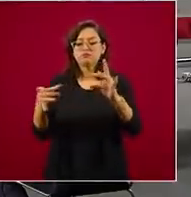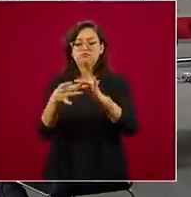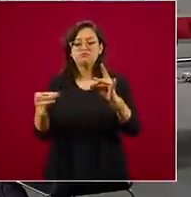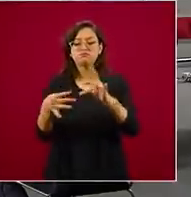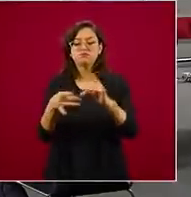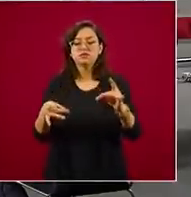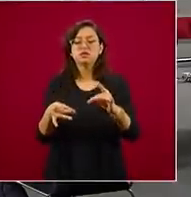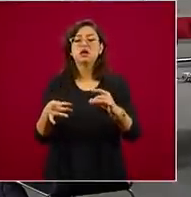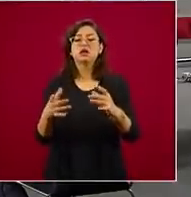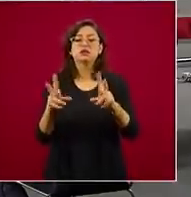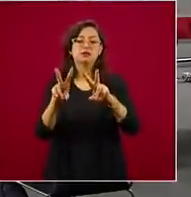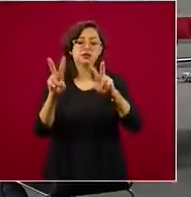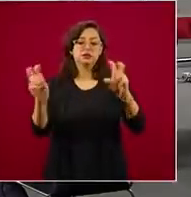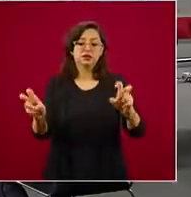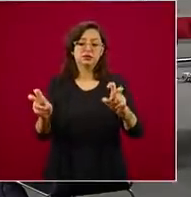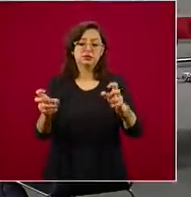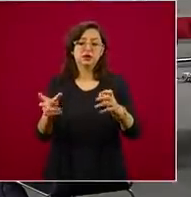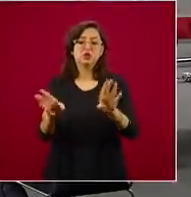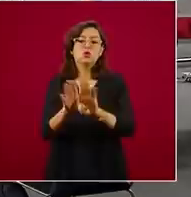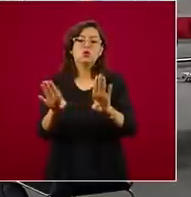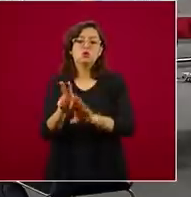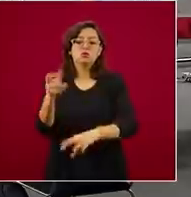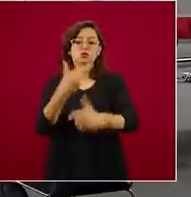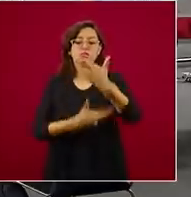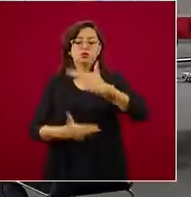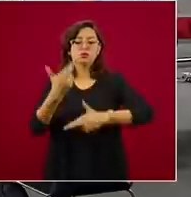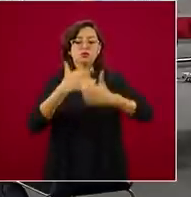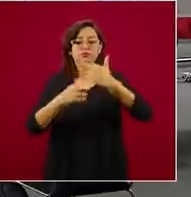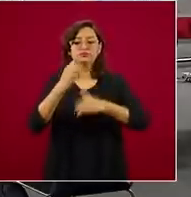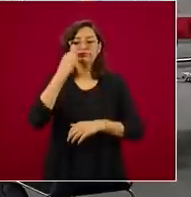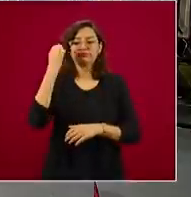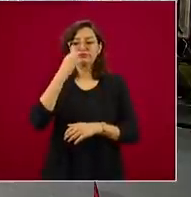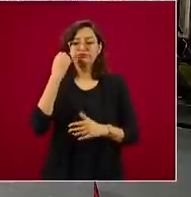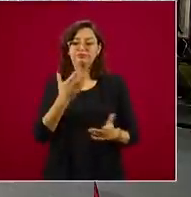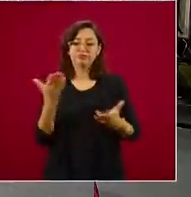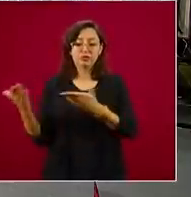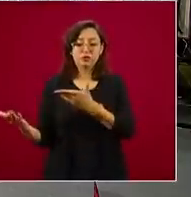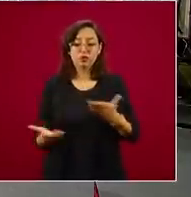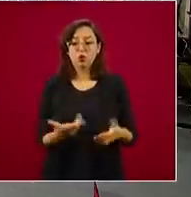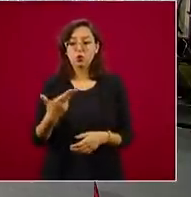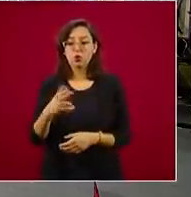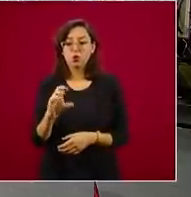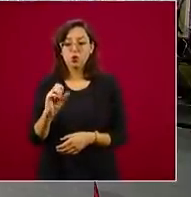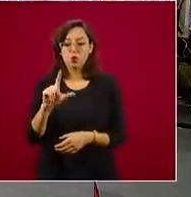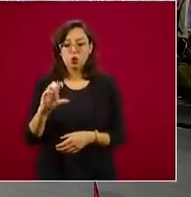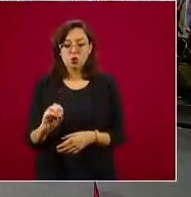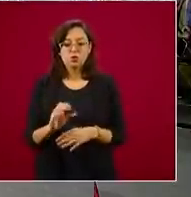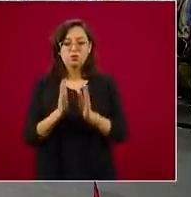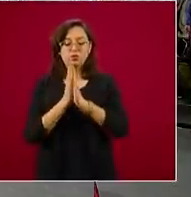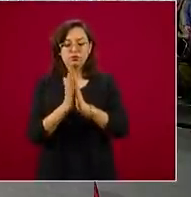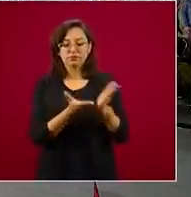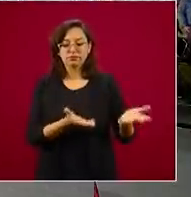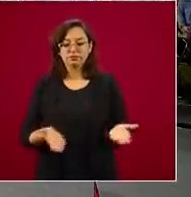el protocolo para el regreso a clases. Hugo, por favor.